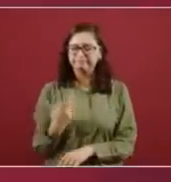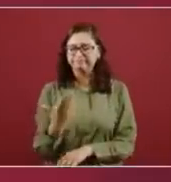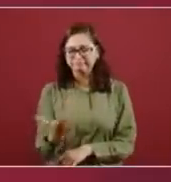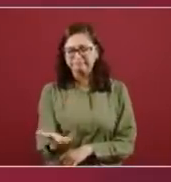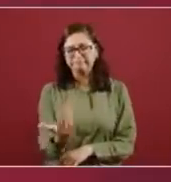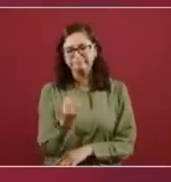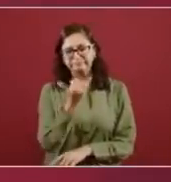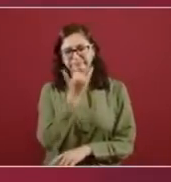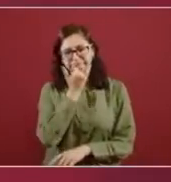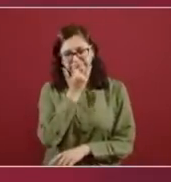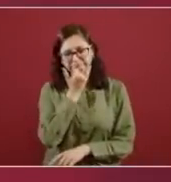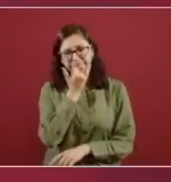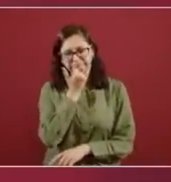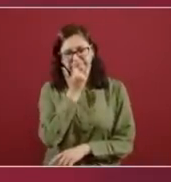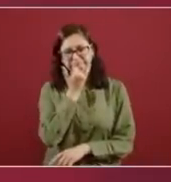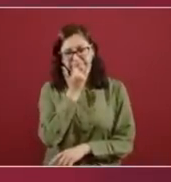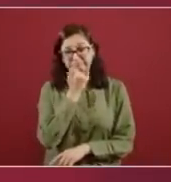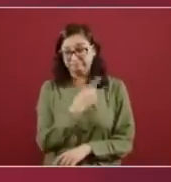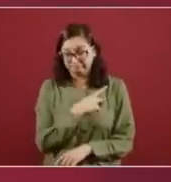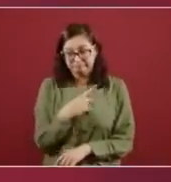tenemos que hacer eso